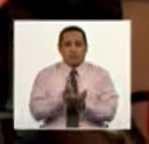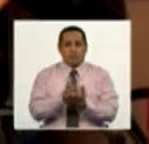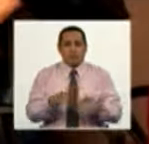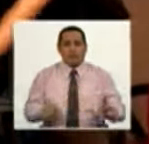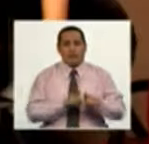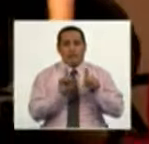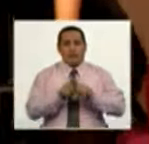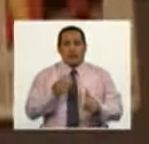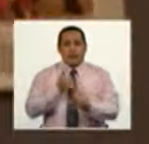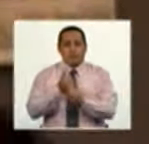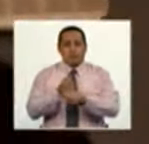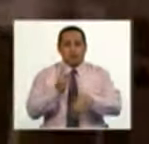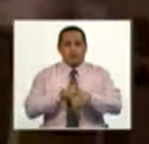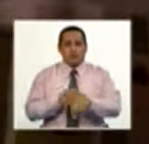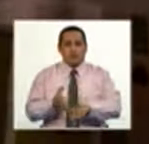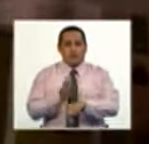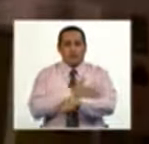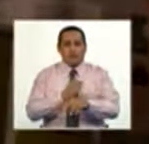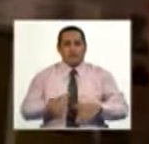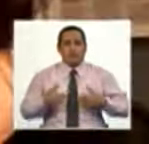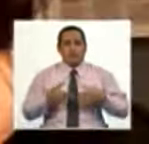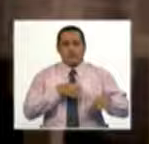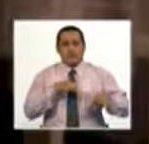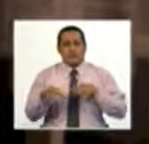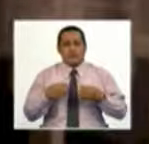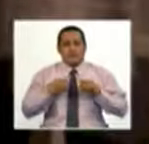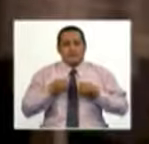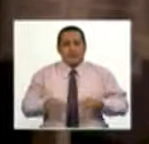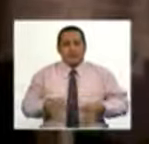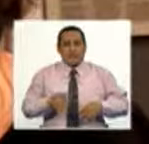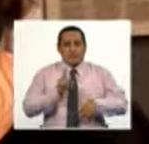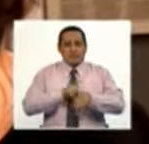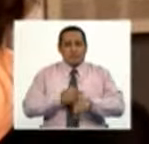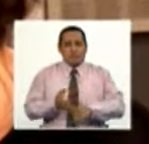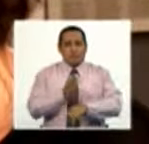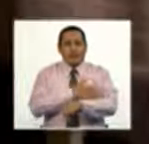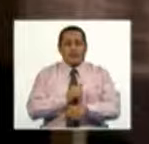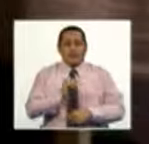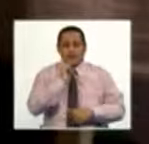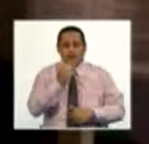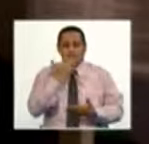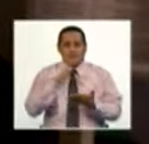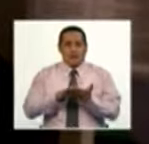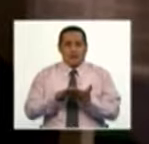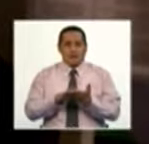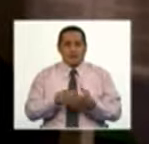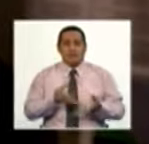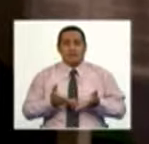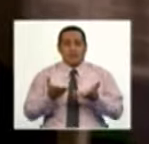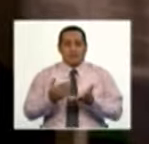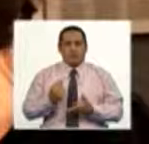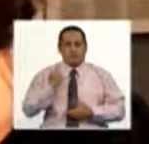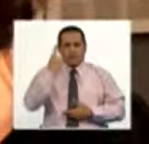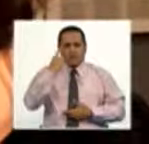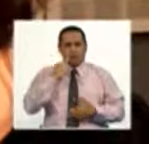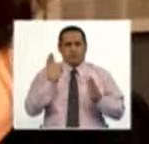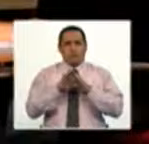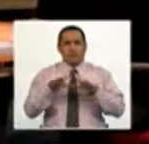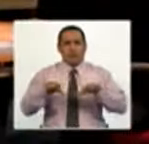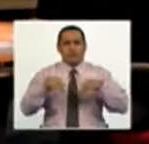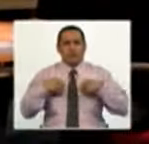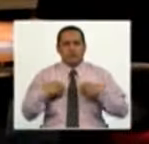sanción. En tanto, el mismo tiempo transcurrido puede hacer perder vigencia a la falta en sí, generando la sensación